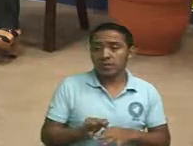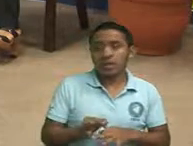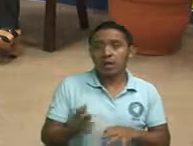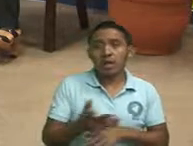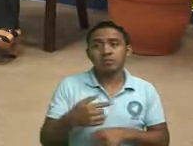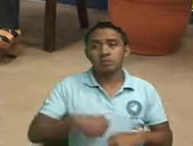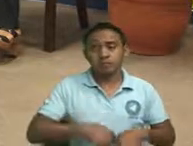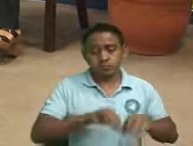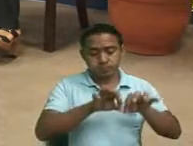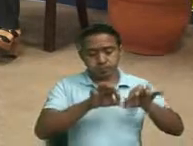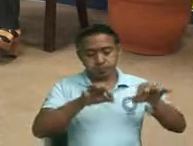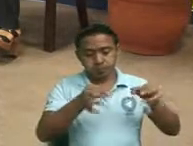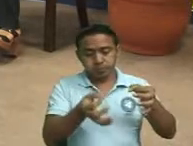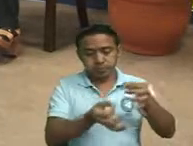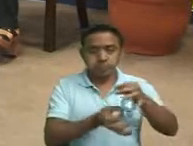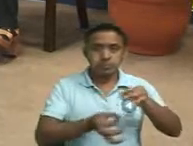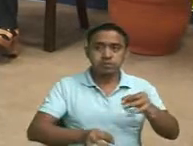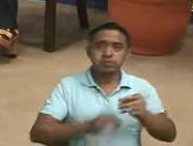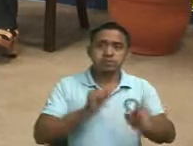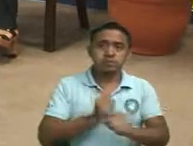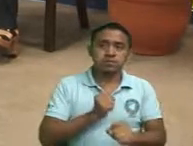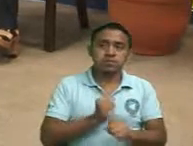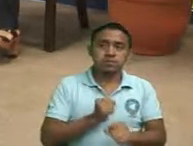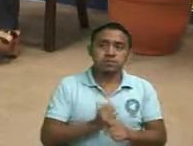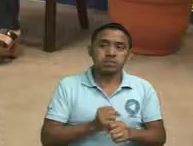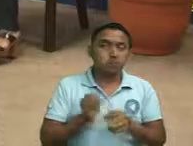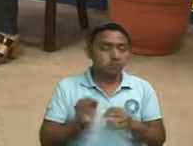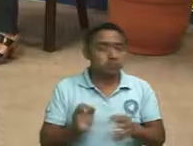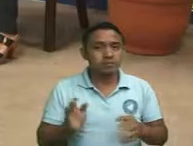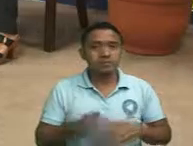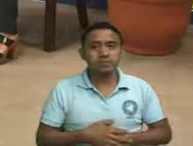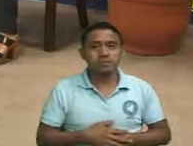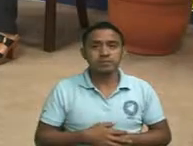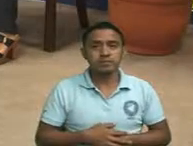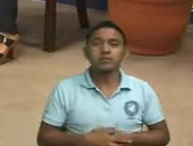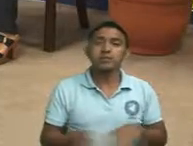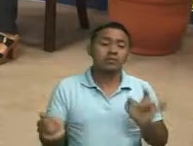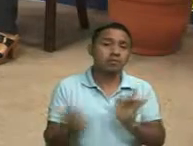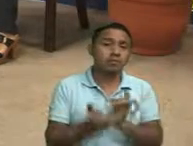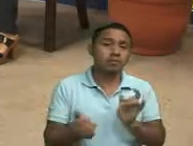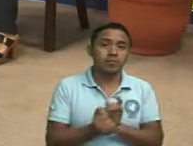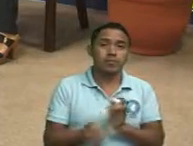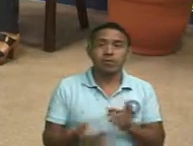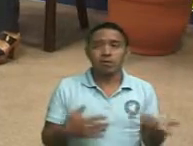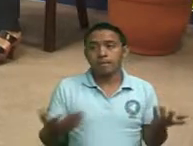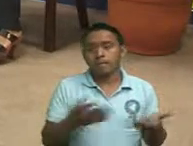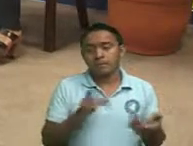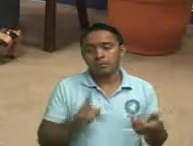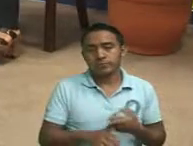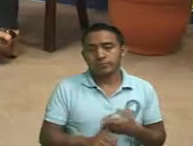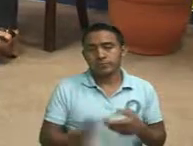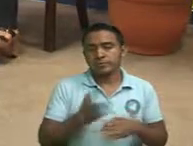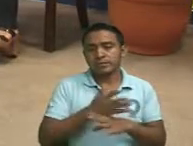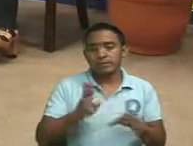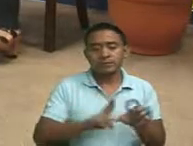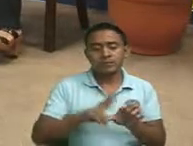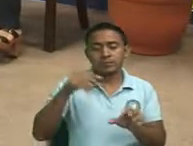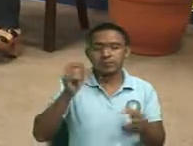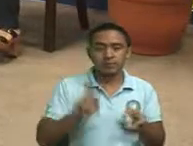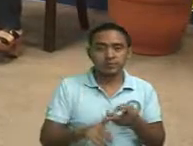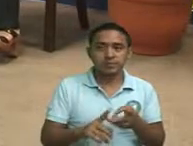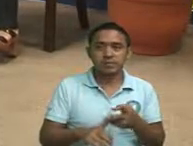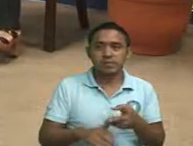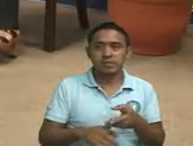tus intestinos hagan el trabajo, ¿verdad?, adecuado. Obviamente influye también la bebida gaseosa. Sí, todas las bebidas